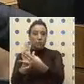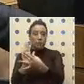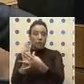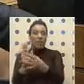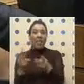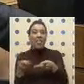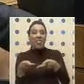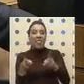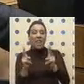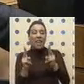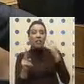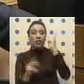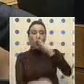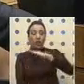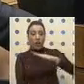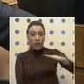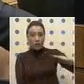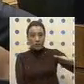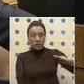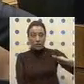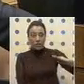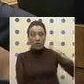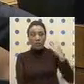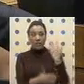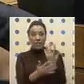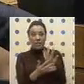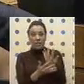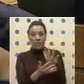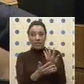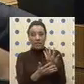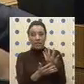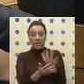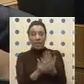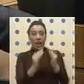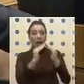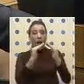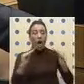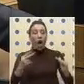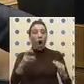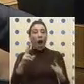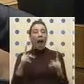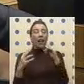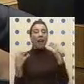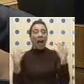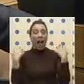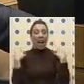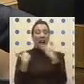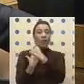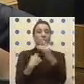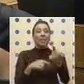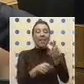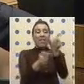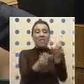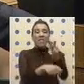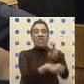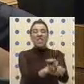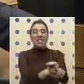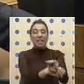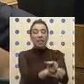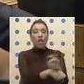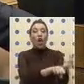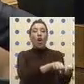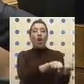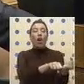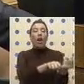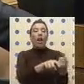de los derechos de los menores que se encuentran en hogares dependientes o sujetos a su fiscalización, en